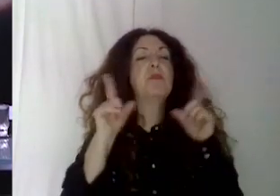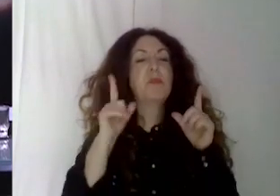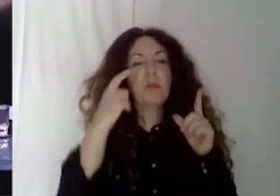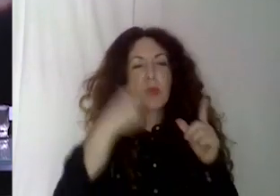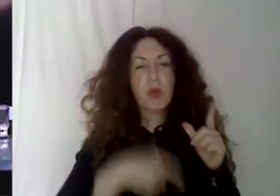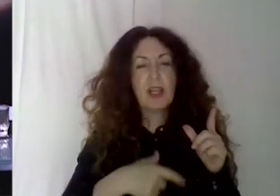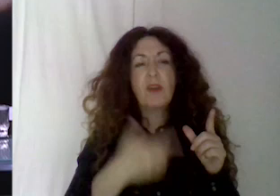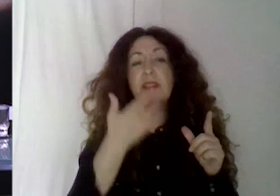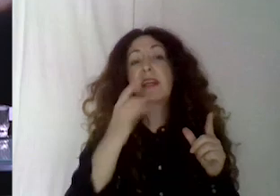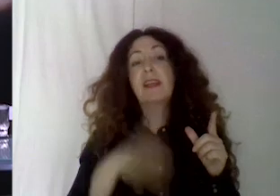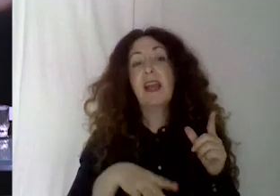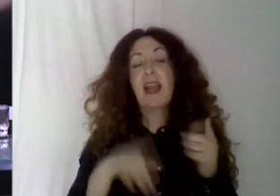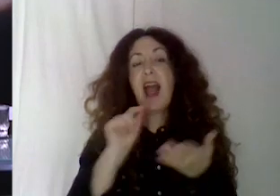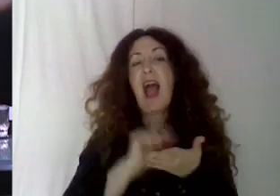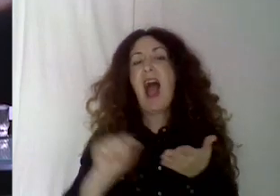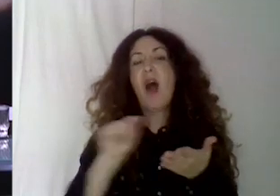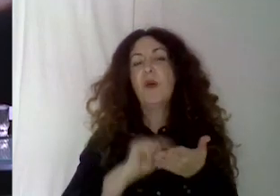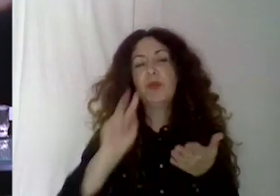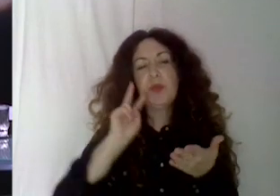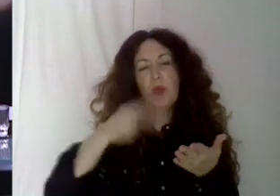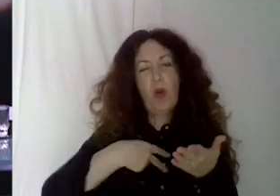arte, bastante reciente.